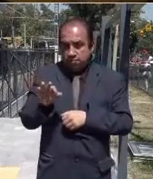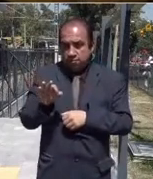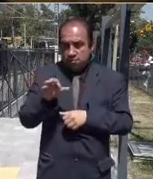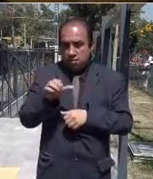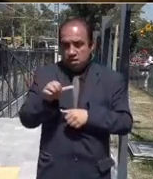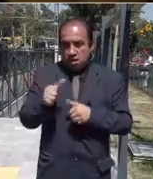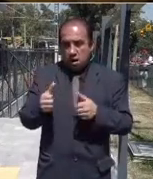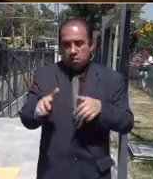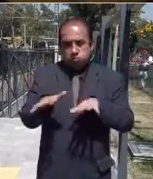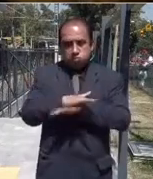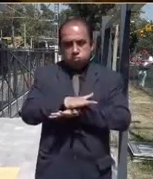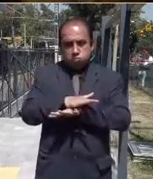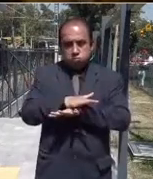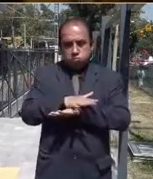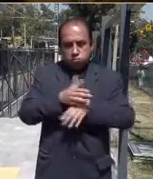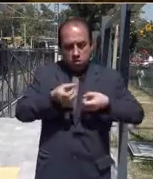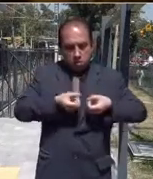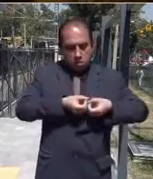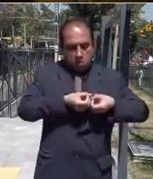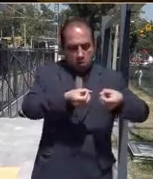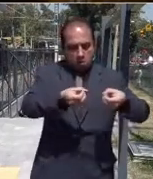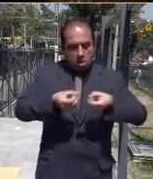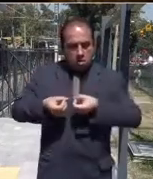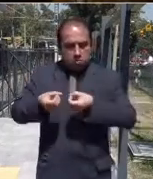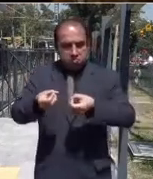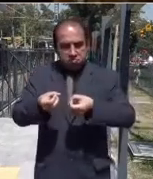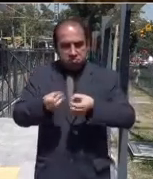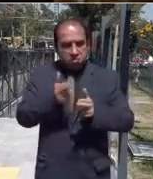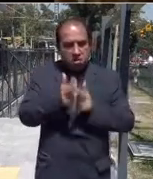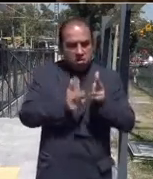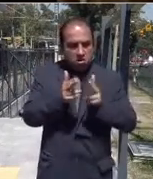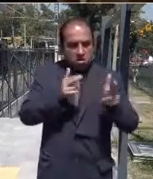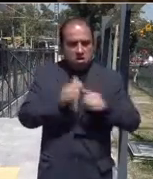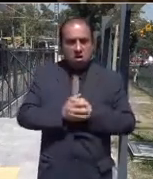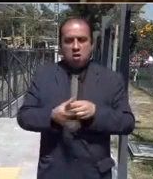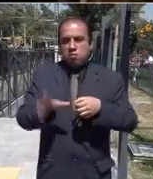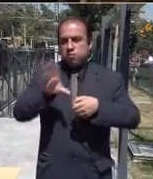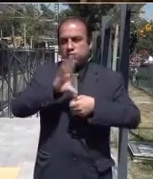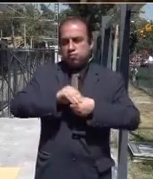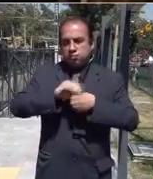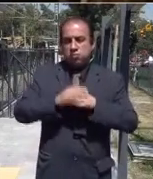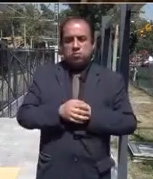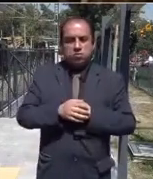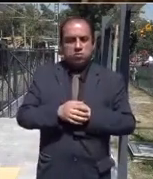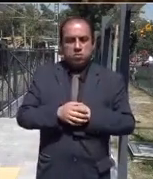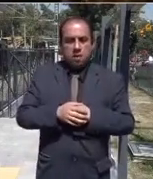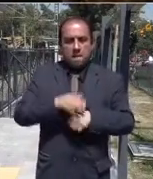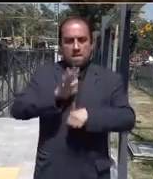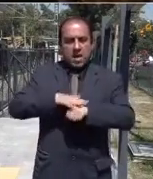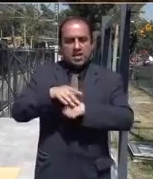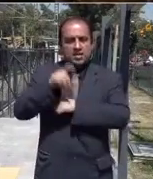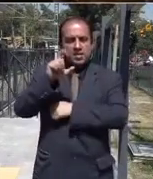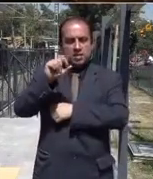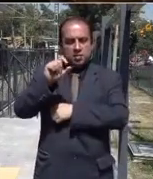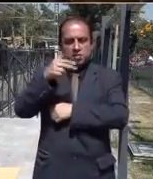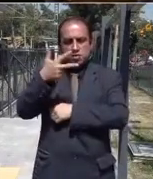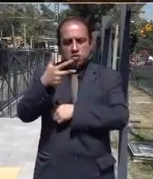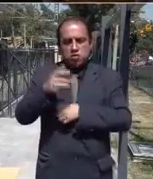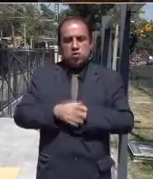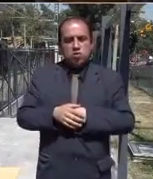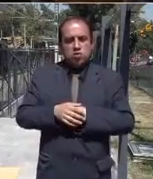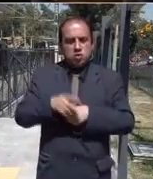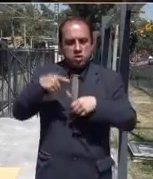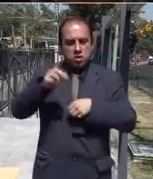sustituir el riel en su totalidad. Son más de 28 kilómetros de riel lo que se